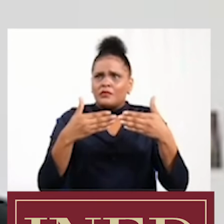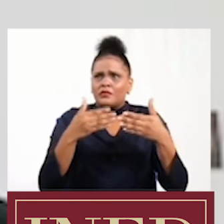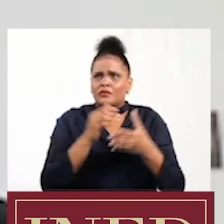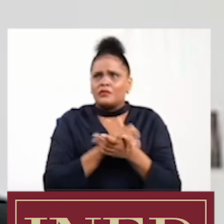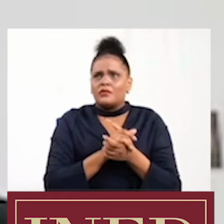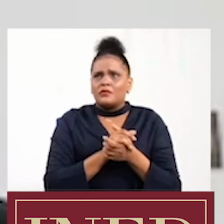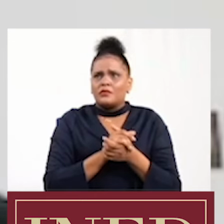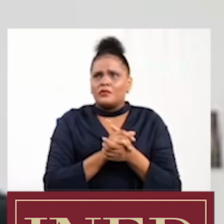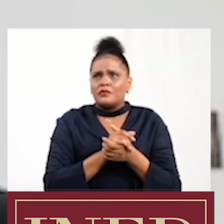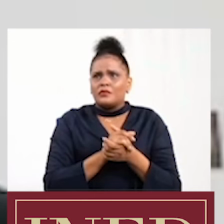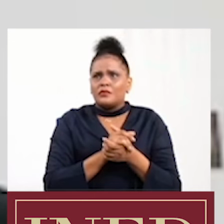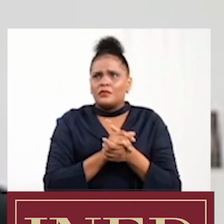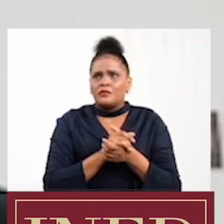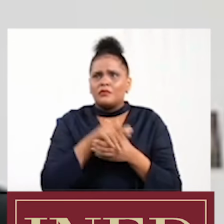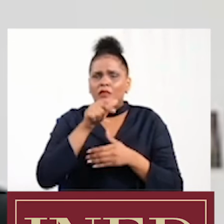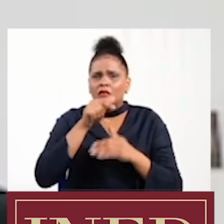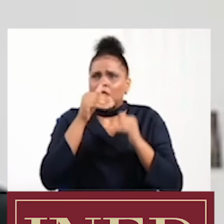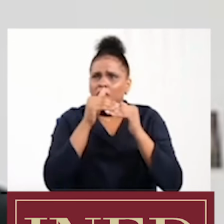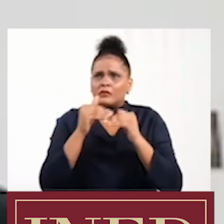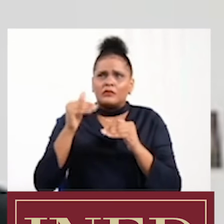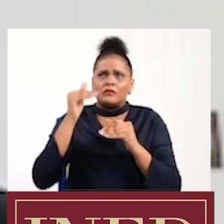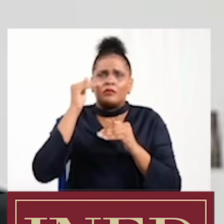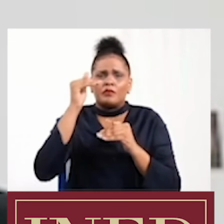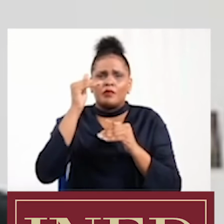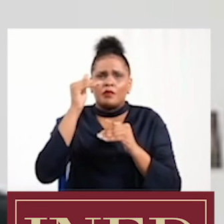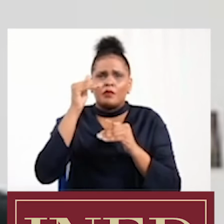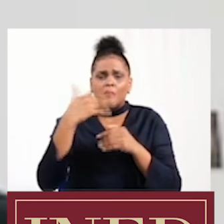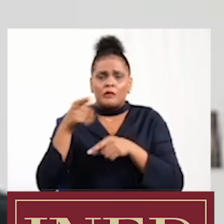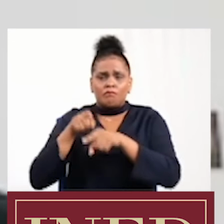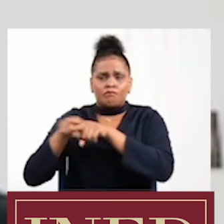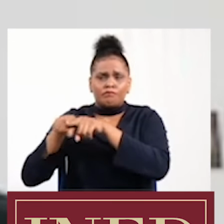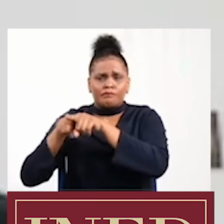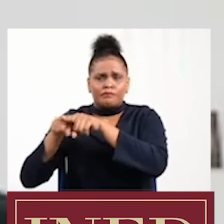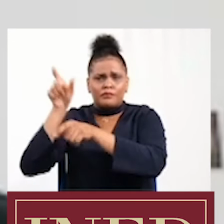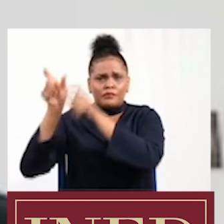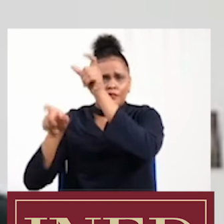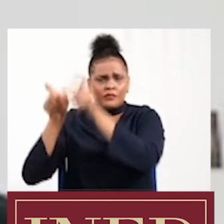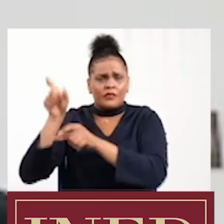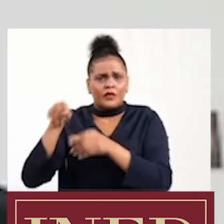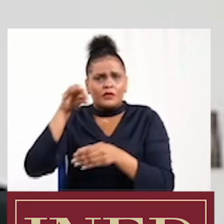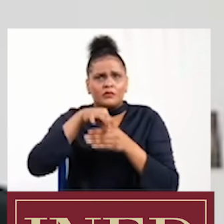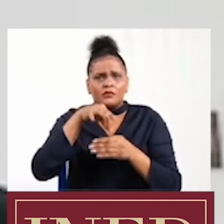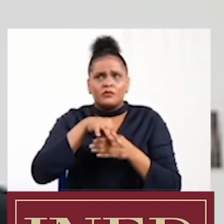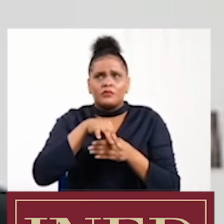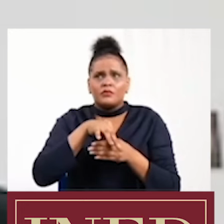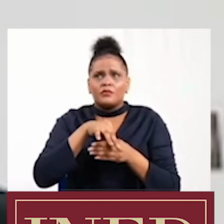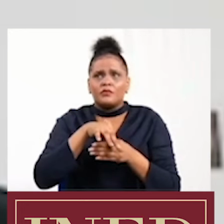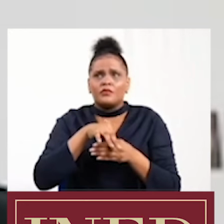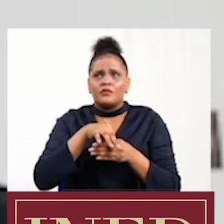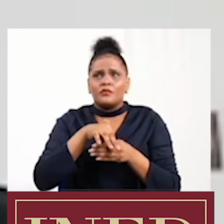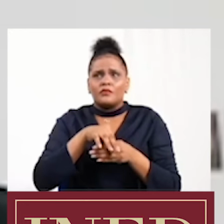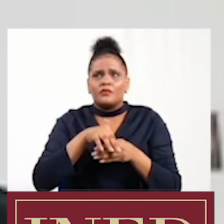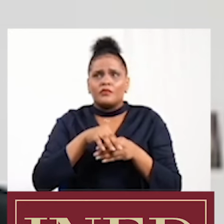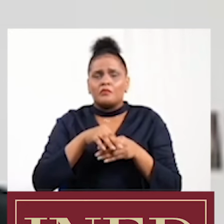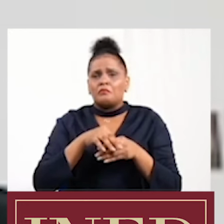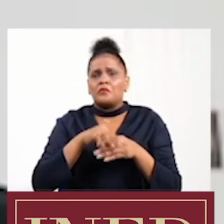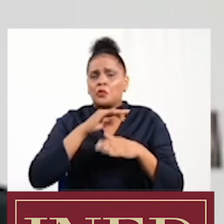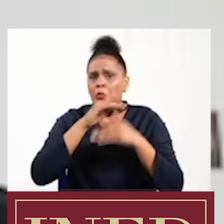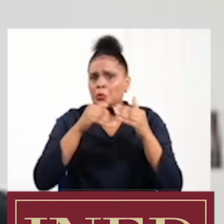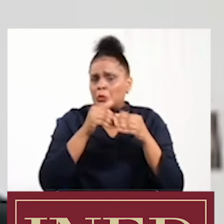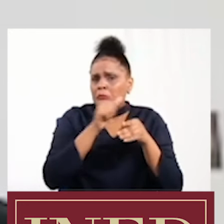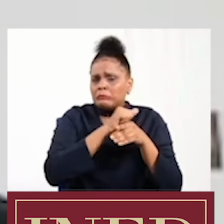paritaria a nivel de las candidaturas en las elecciones que esfuerzo se han practicado